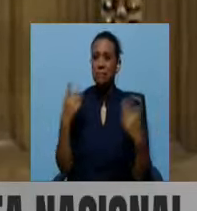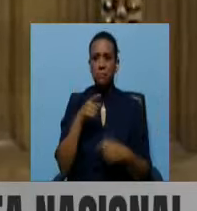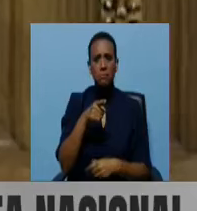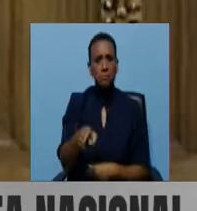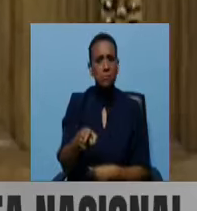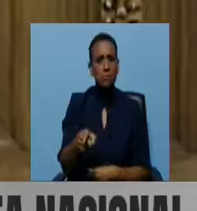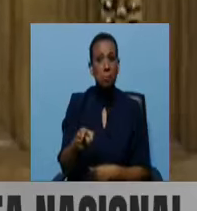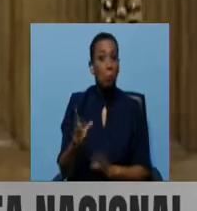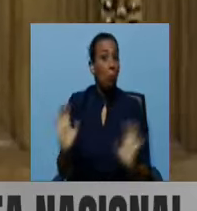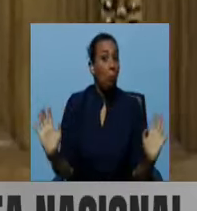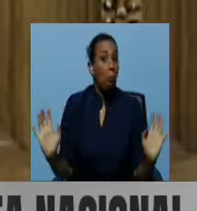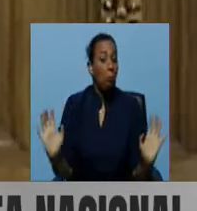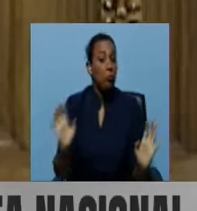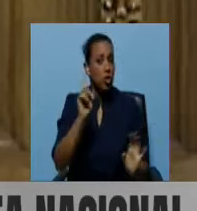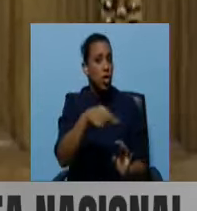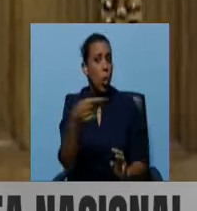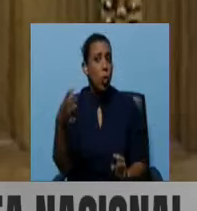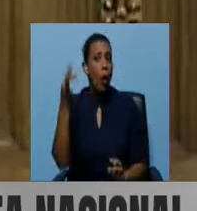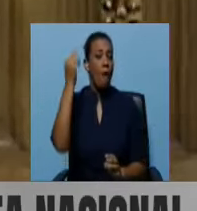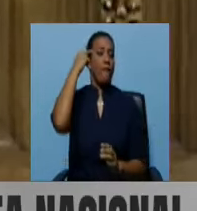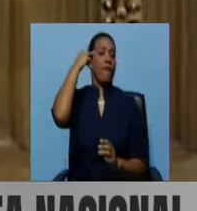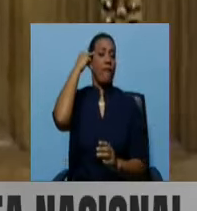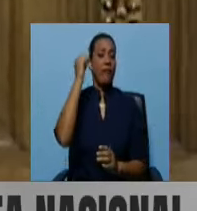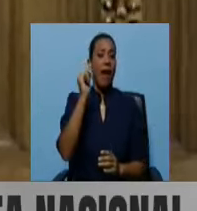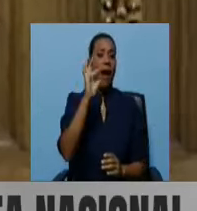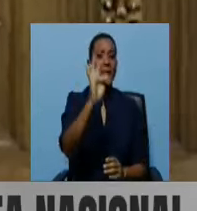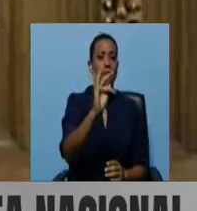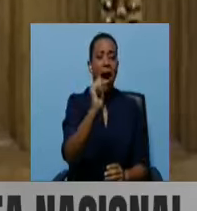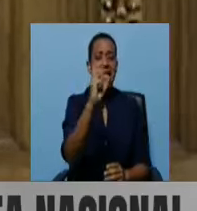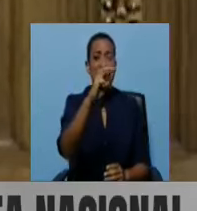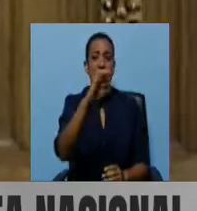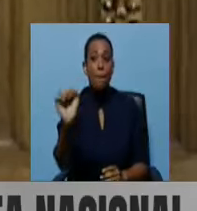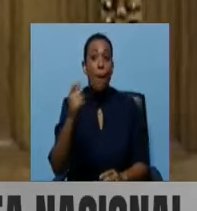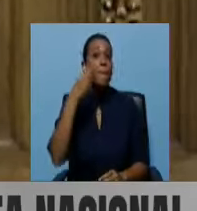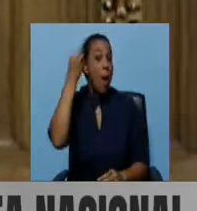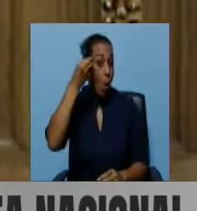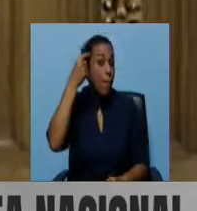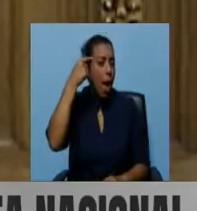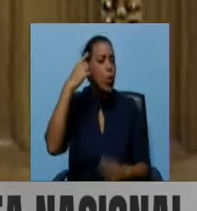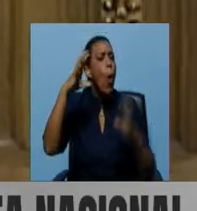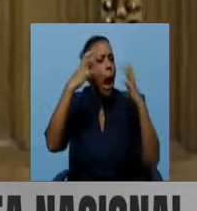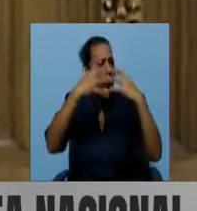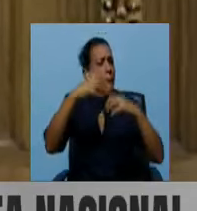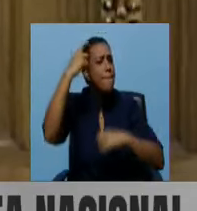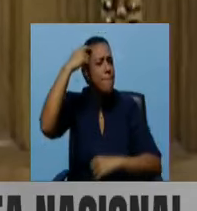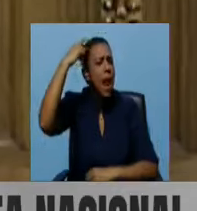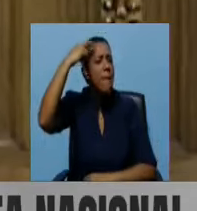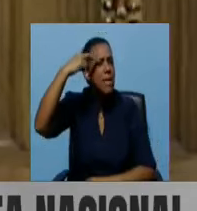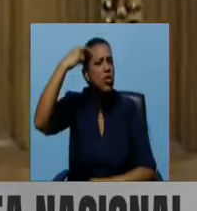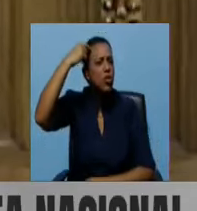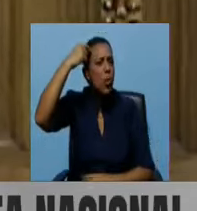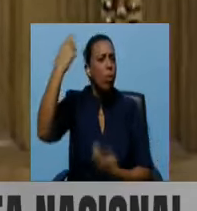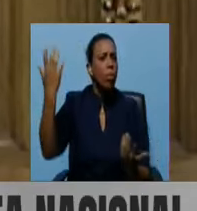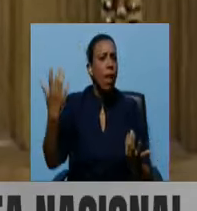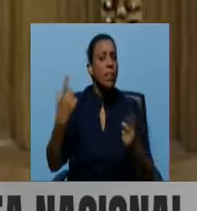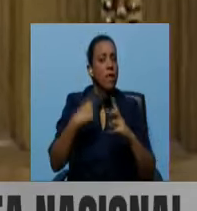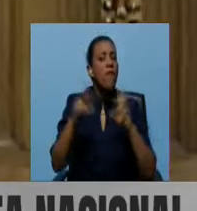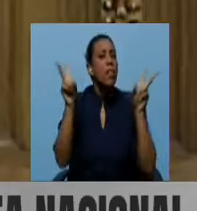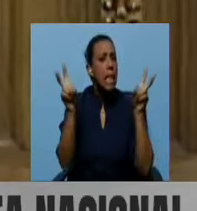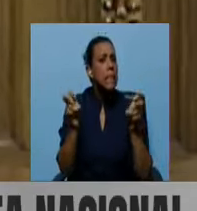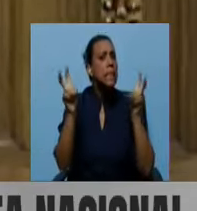No sé, quizás no sea fascismo, pero pensalo. Y a partir de ahí uno empieza a tocar diferentes